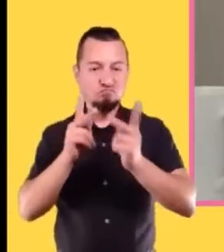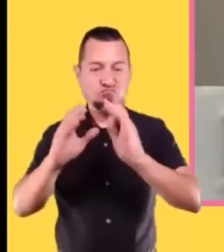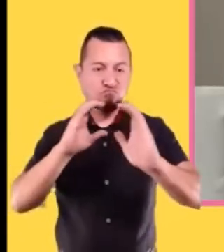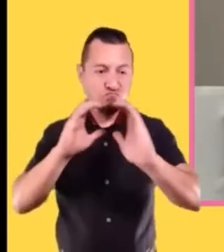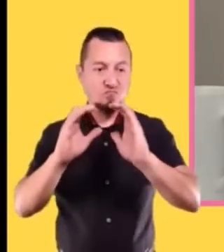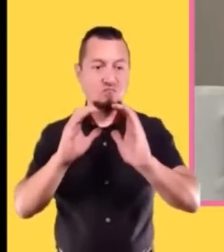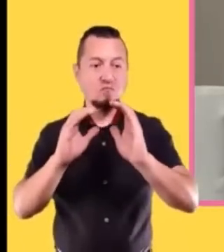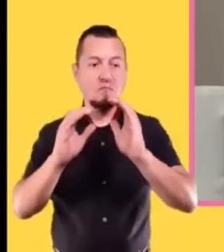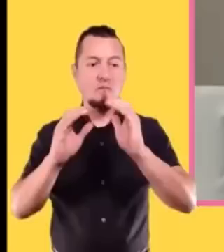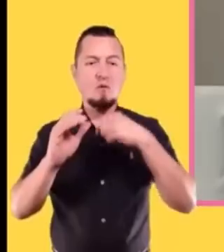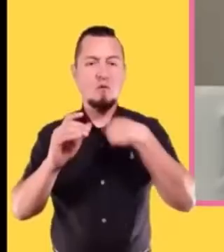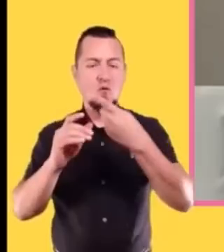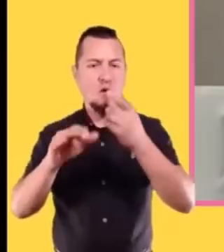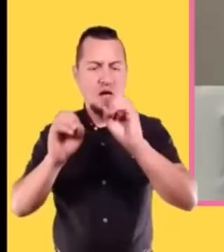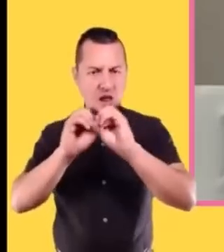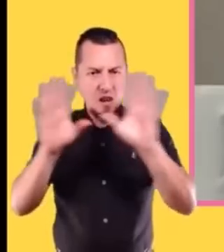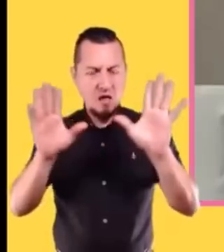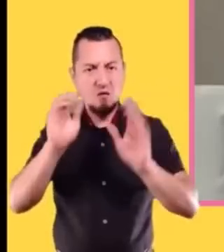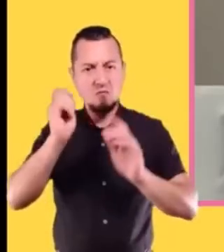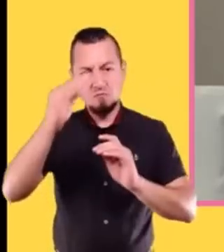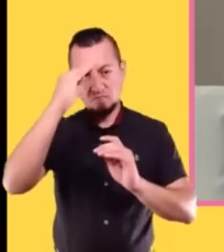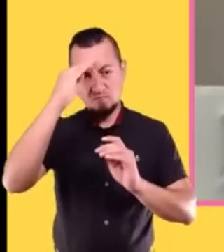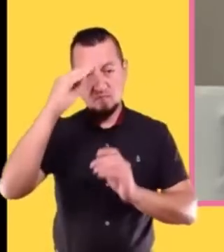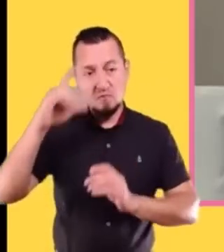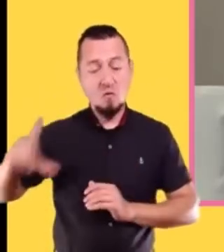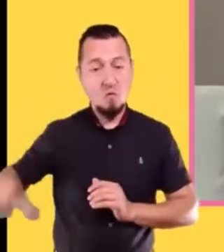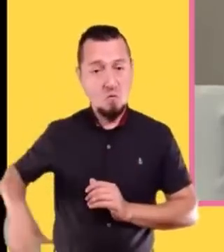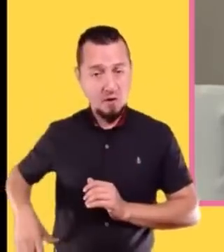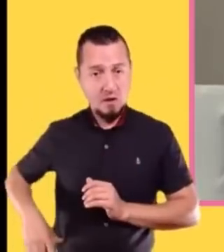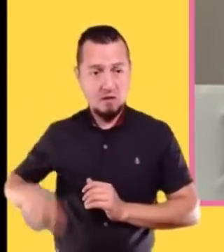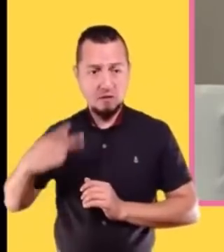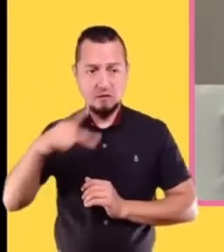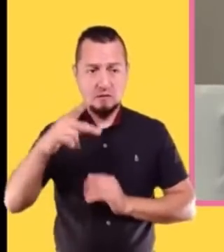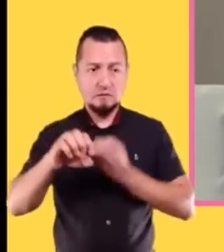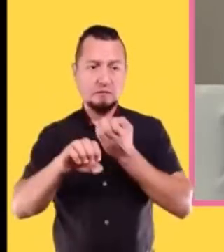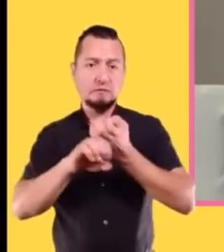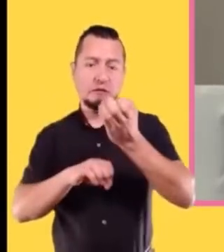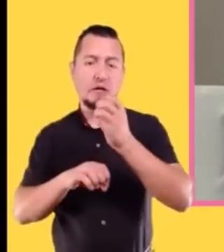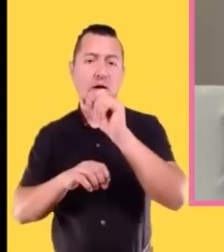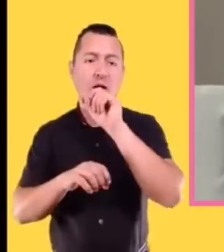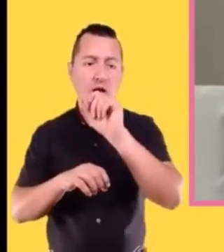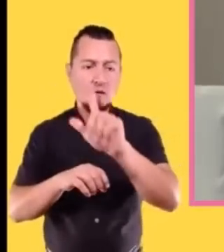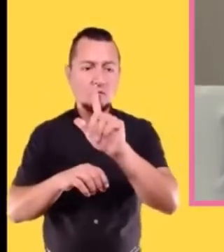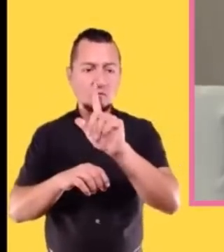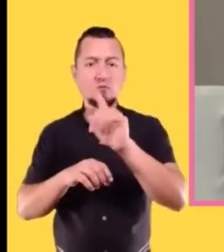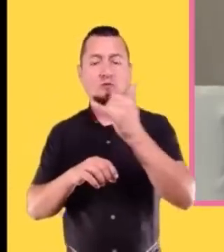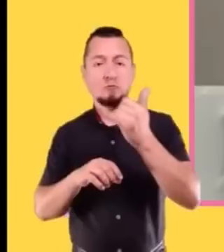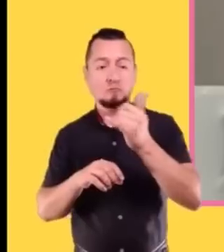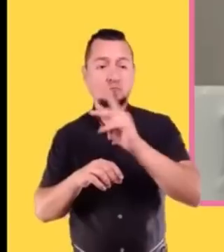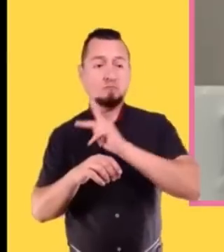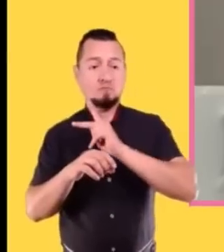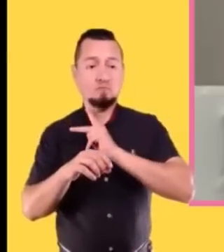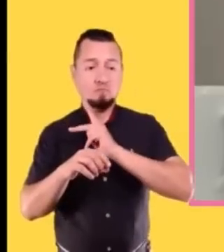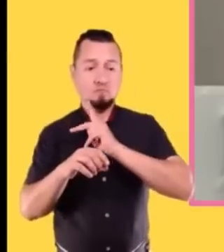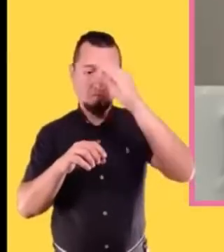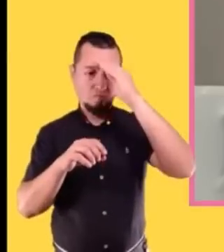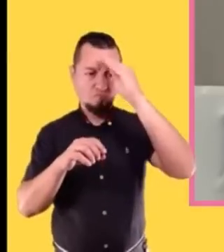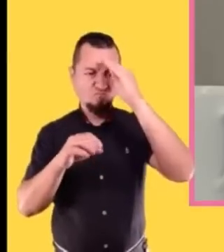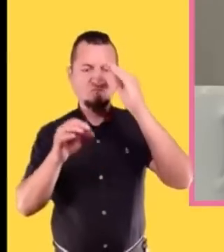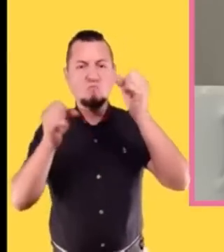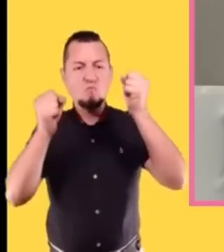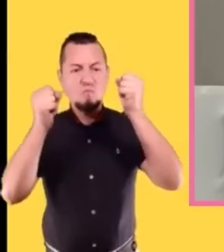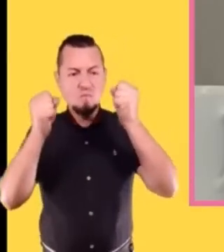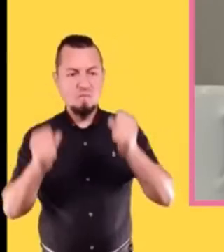lo que pensamos en el gobierno de Jalisco, lo que estamos haciendo al respecto y sobre todo darle certeza